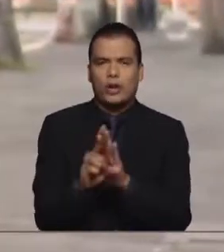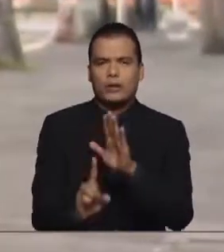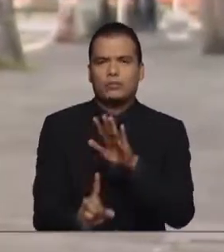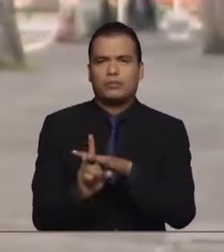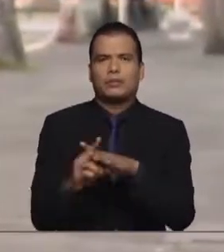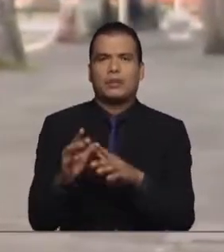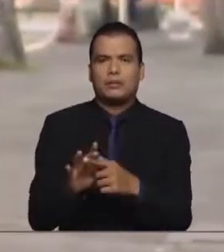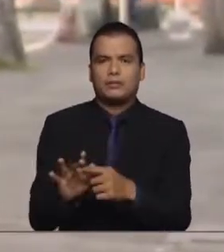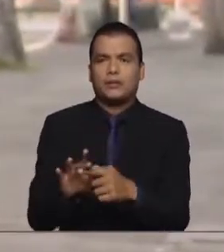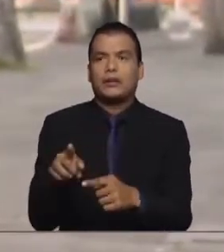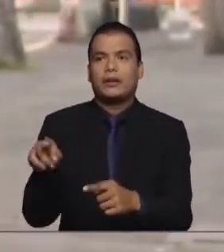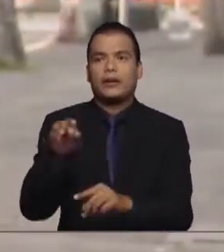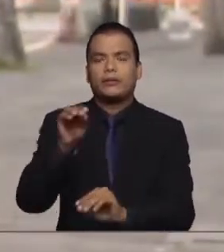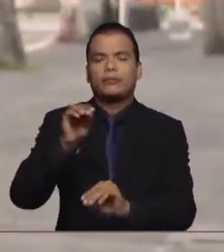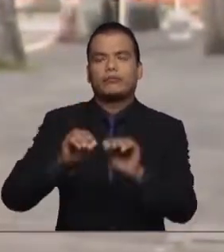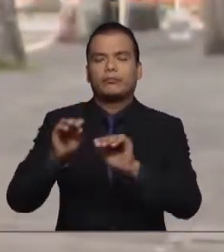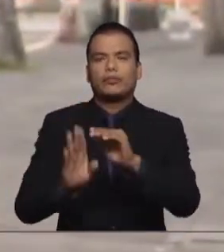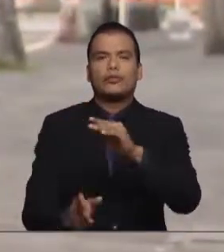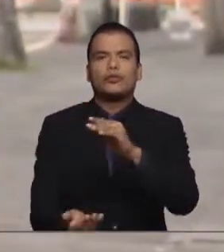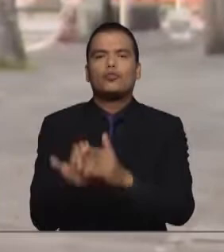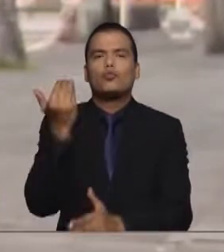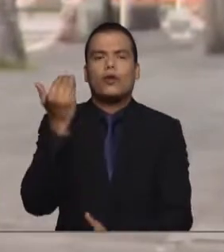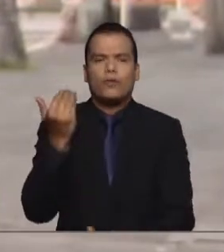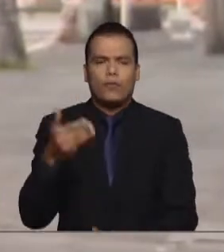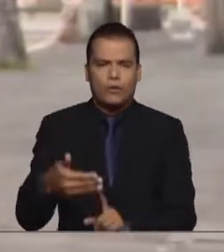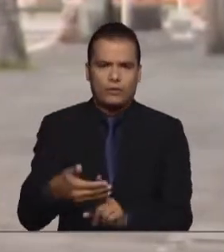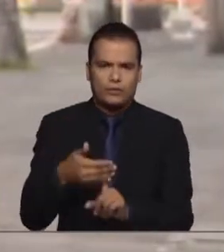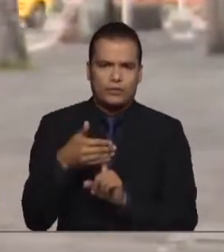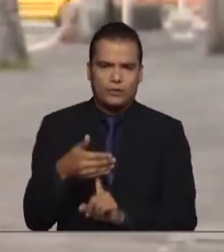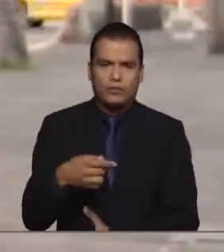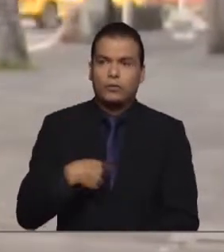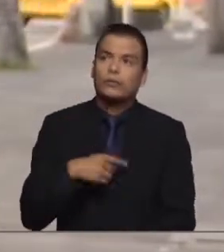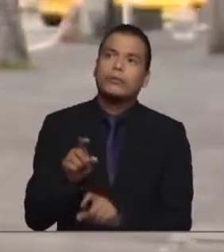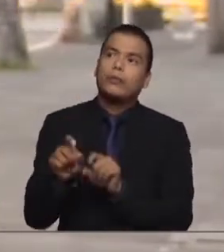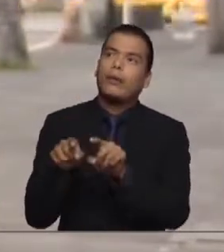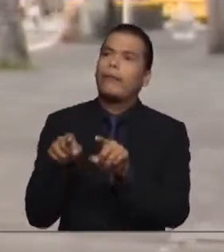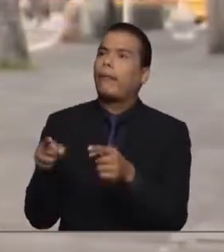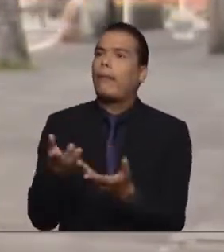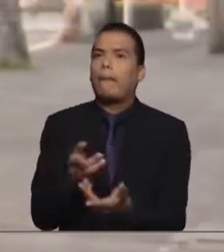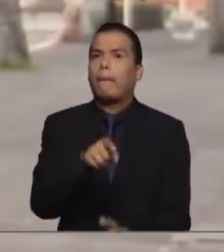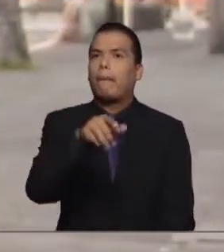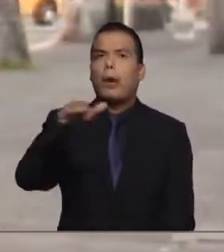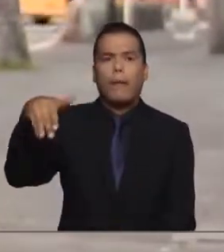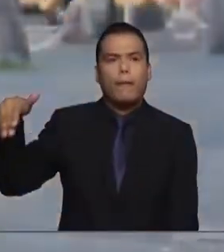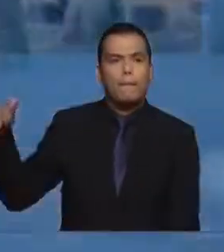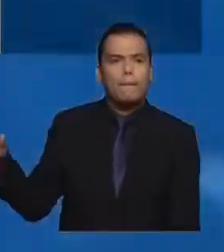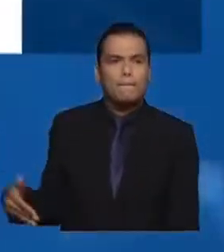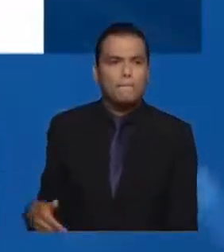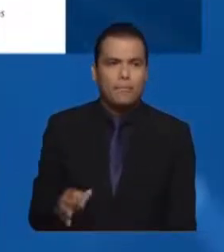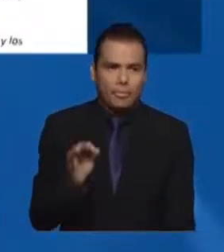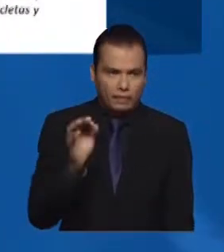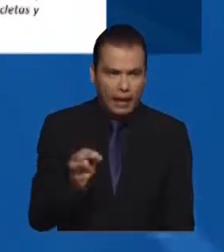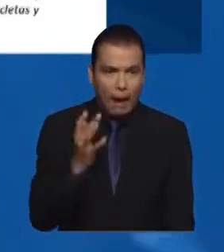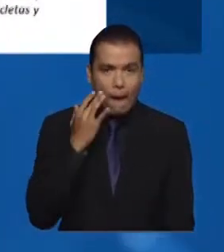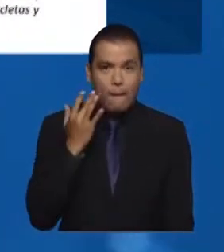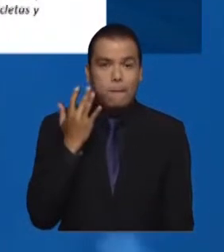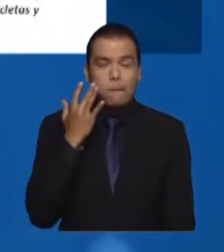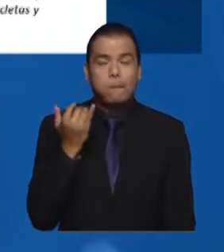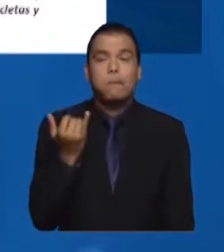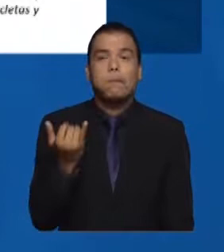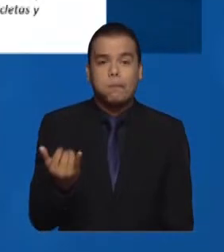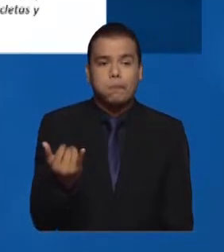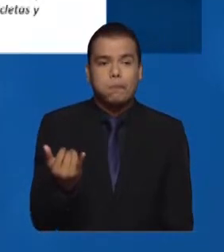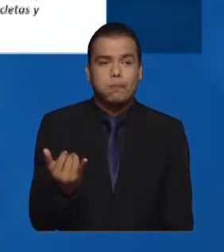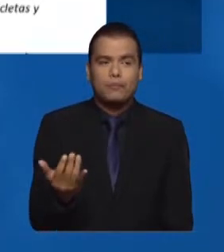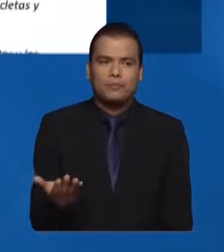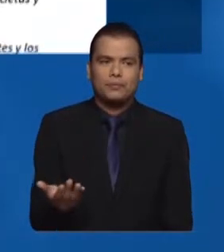es diseñar ese producto, esa póliza que está exigiendo el gobierno nacional para que los centros de diagnóstico automotor